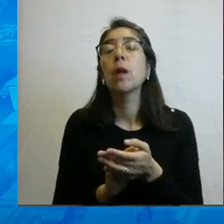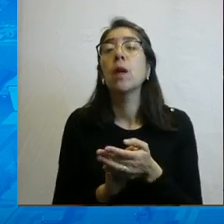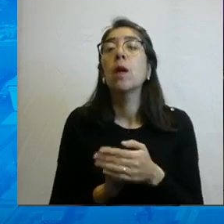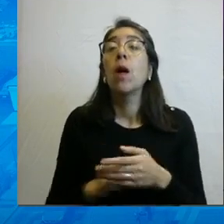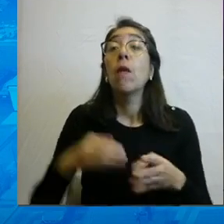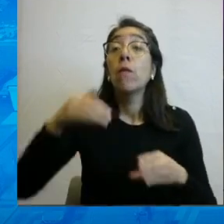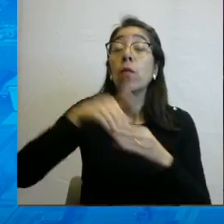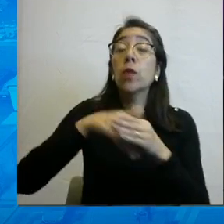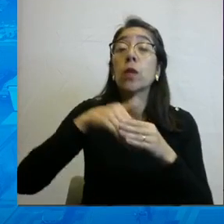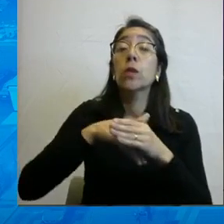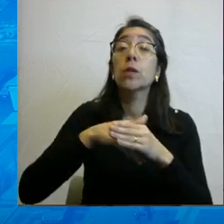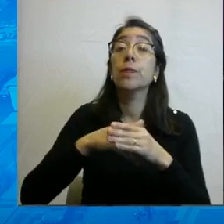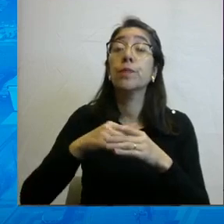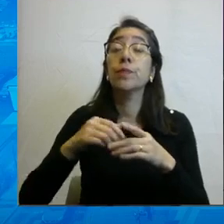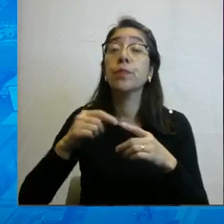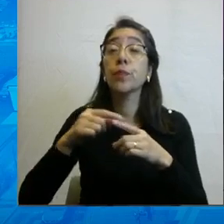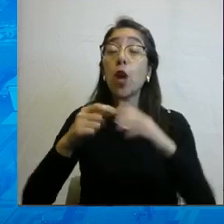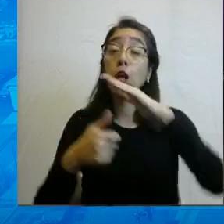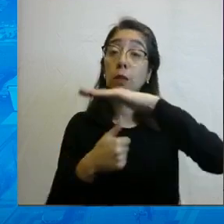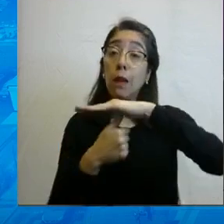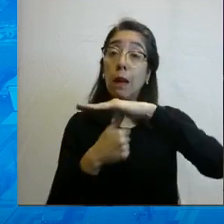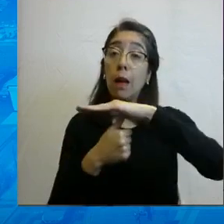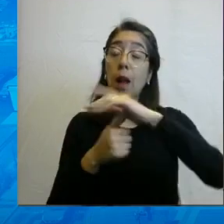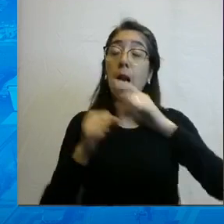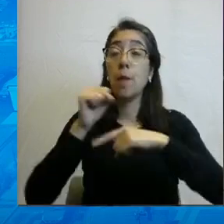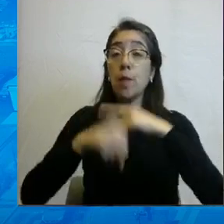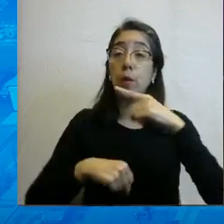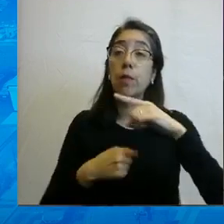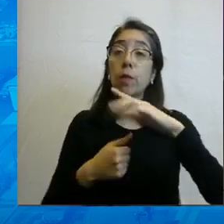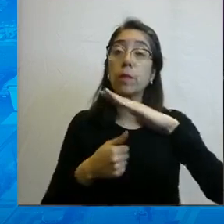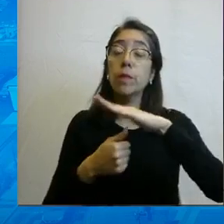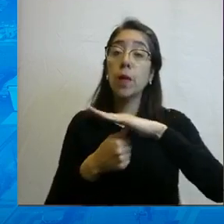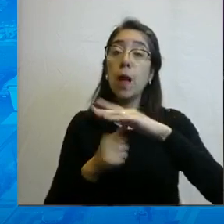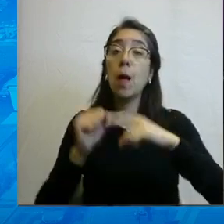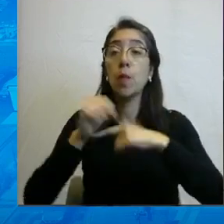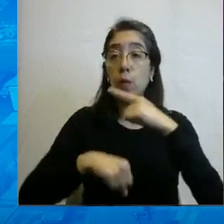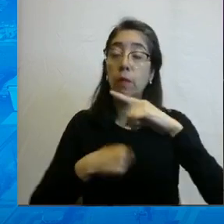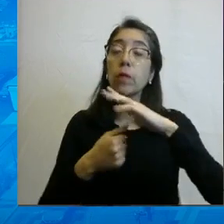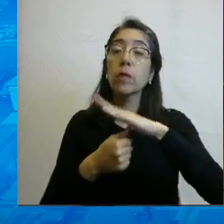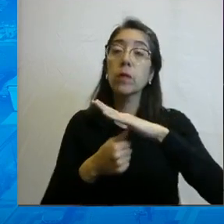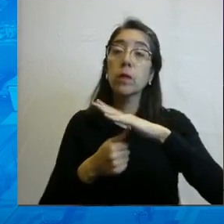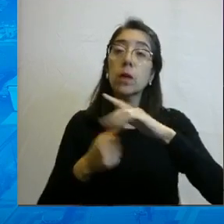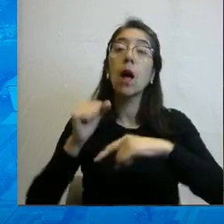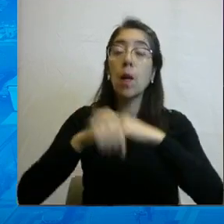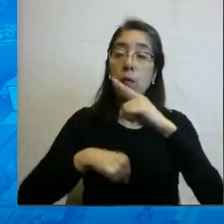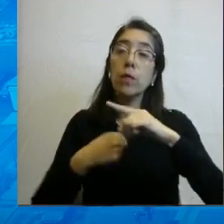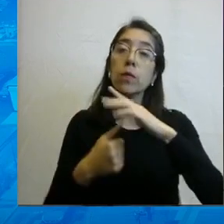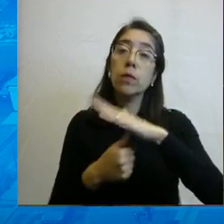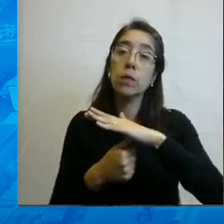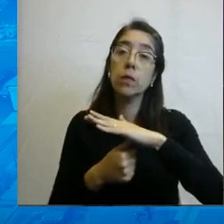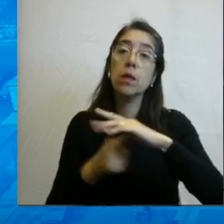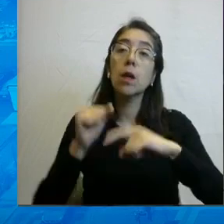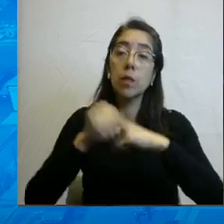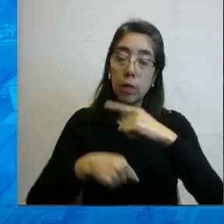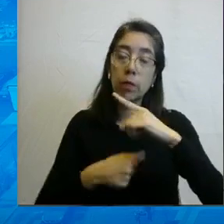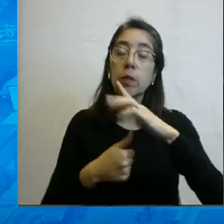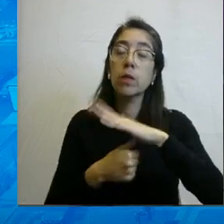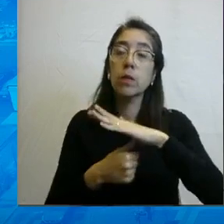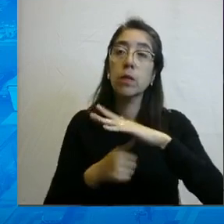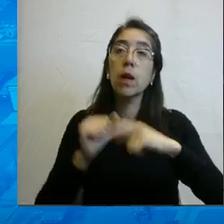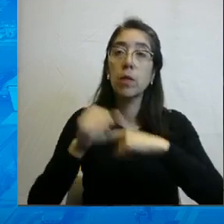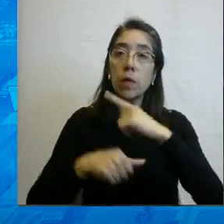votación. Martínez. Apruebo. Domínguez. Apruebo. Alarcón. Apruebo. Enríquez. Apruebo.